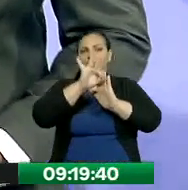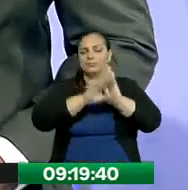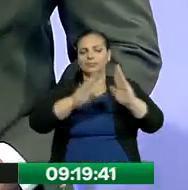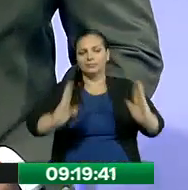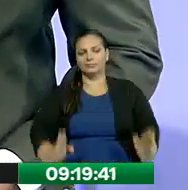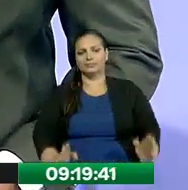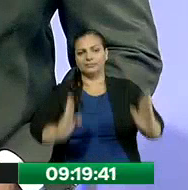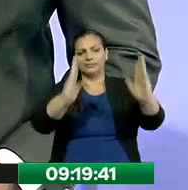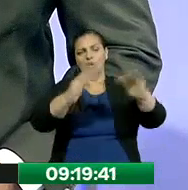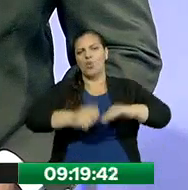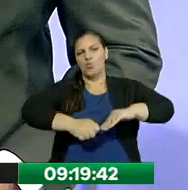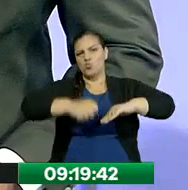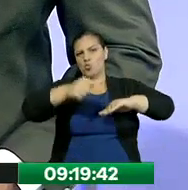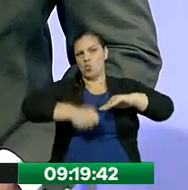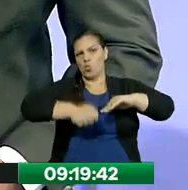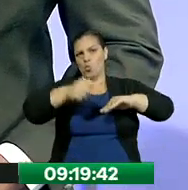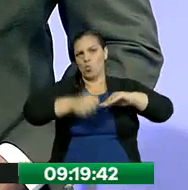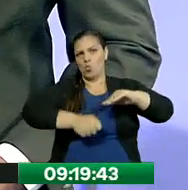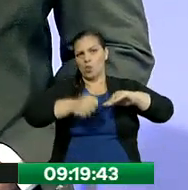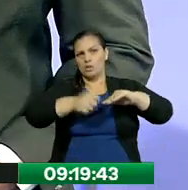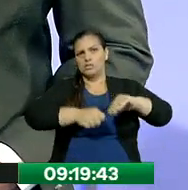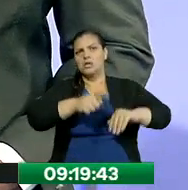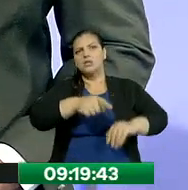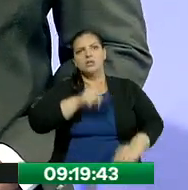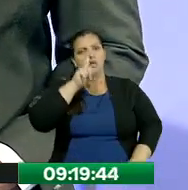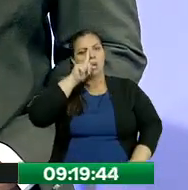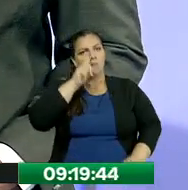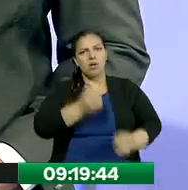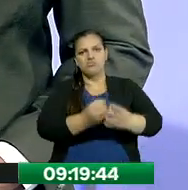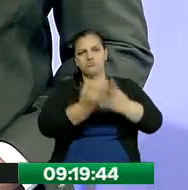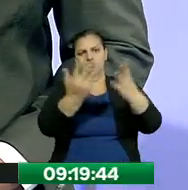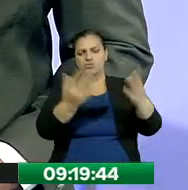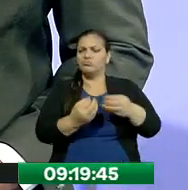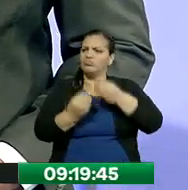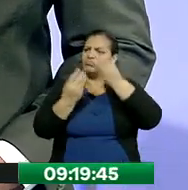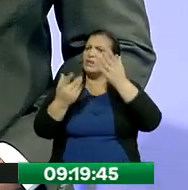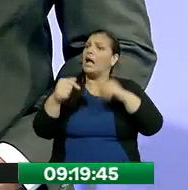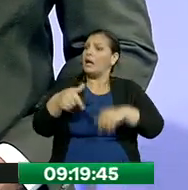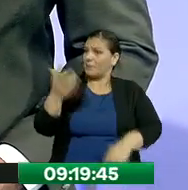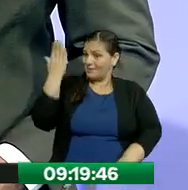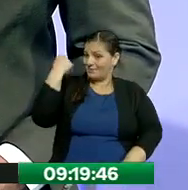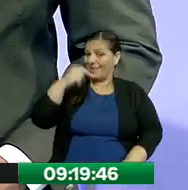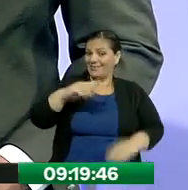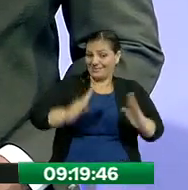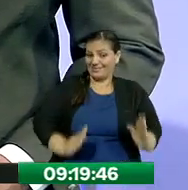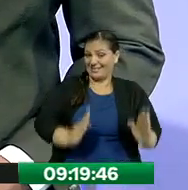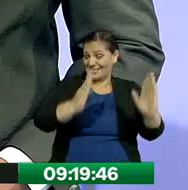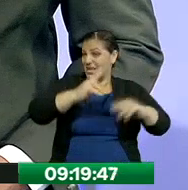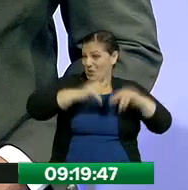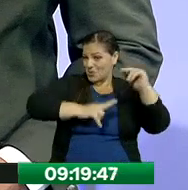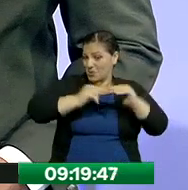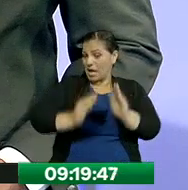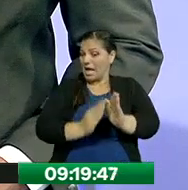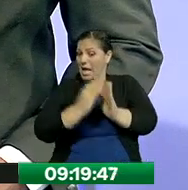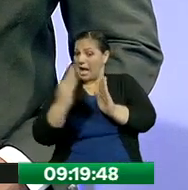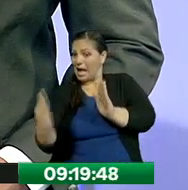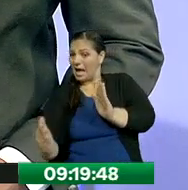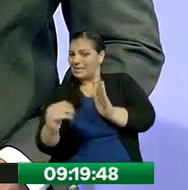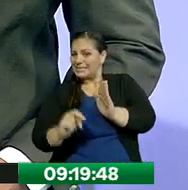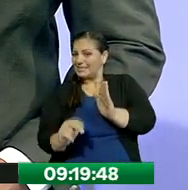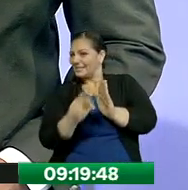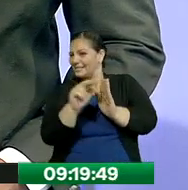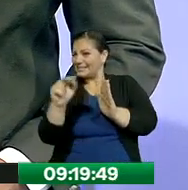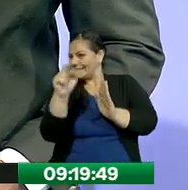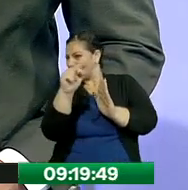judicial Florida Norte en Guayaquil alegan que las escaleras de emergencia ubicadas junto a cada edificio de las instalaciones no han